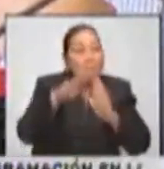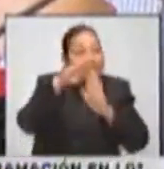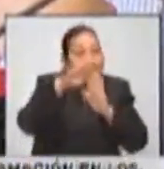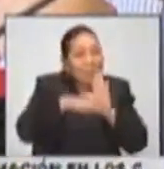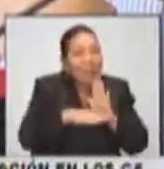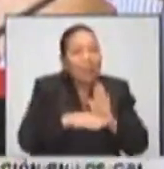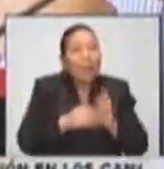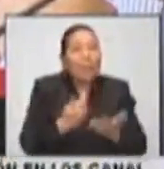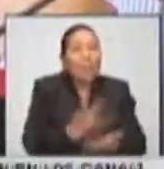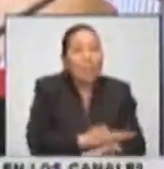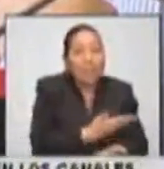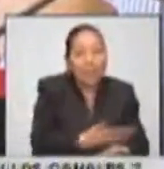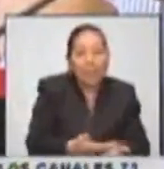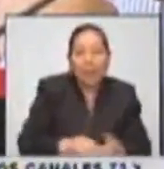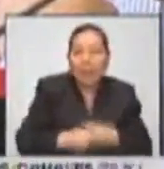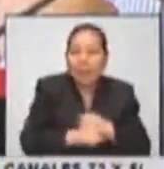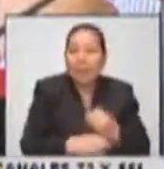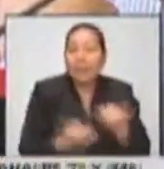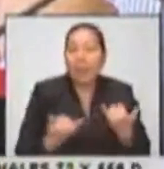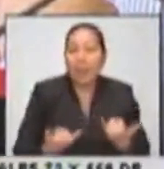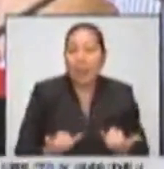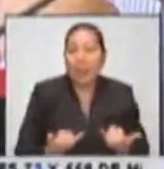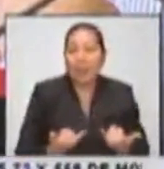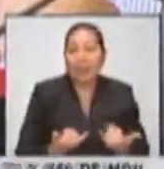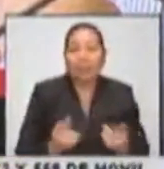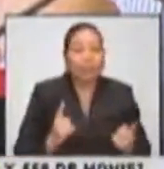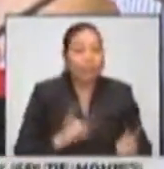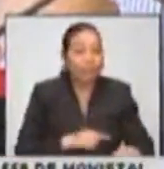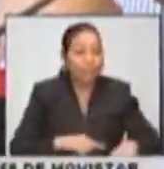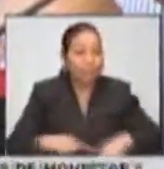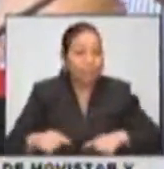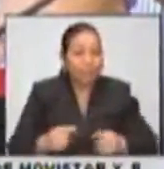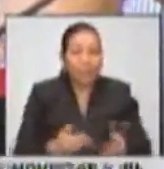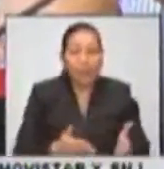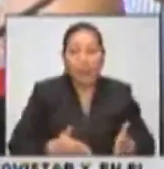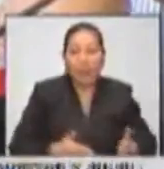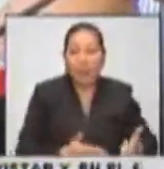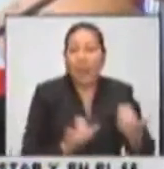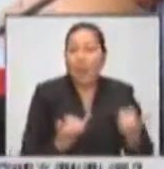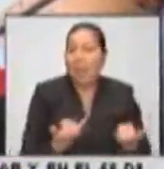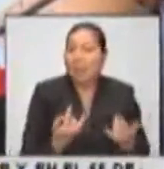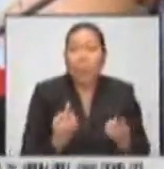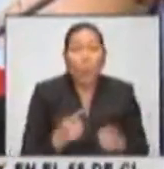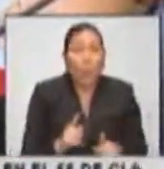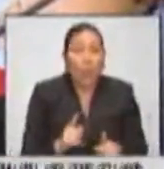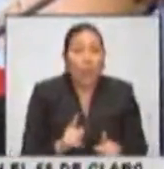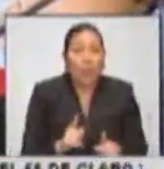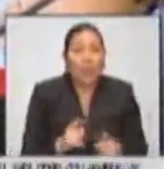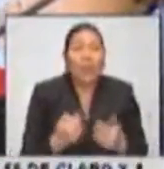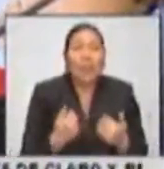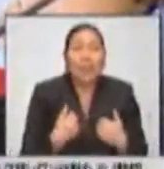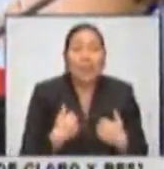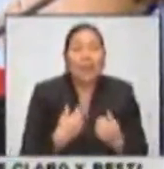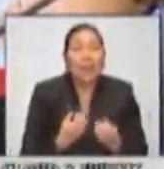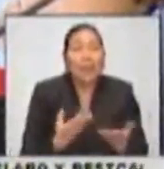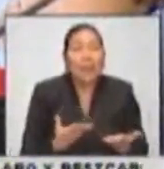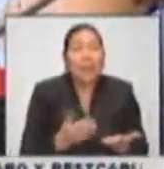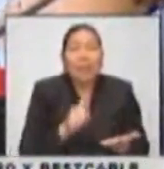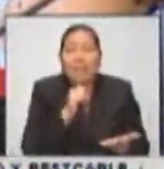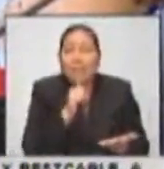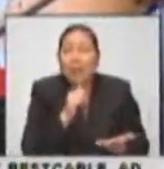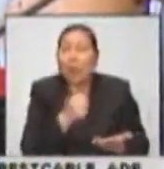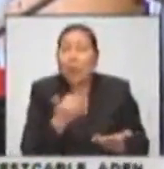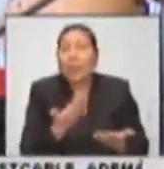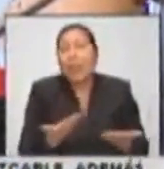mejor redistribución del ingreso nacional, que hoy estamos direccionando determinado tipo de recursos a esto cuando hemos tenido tantas falencias en